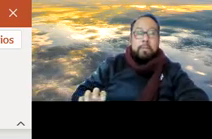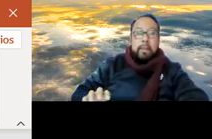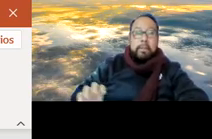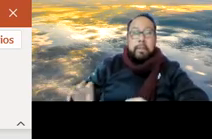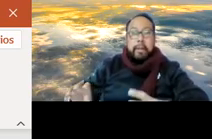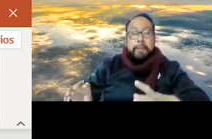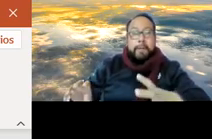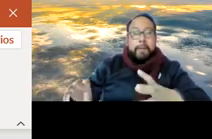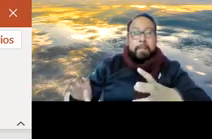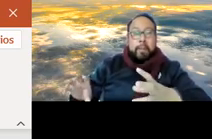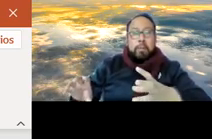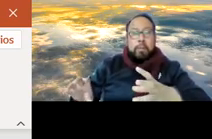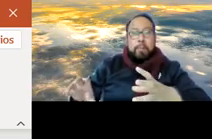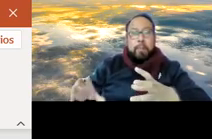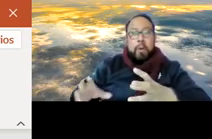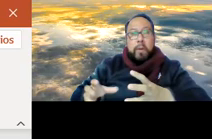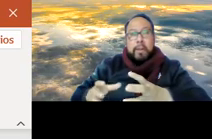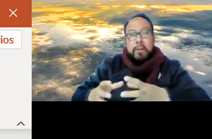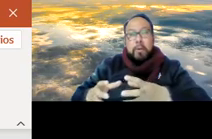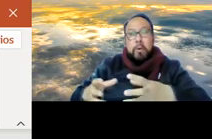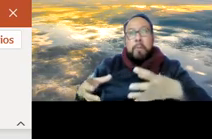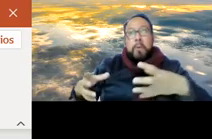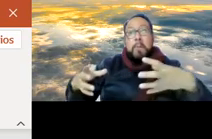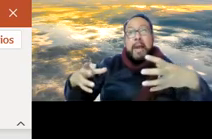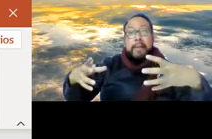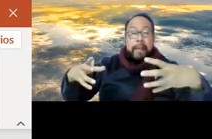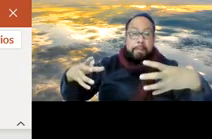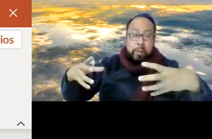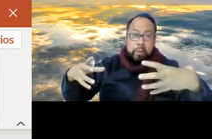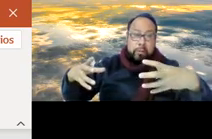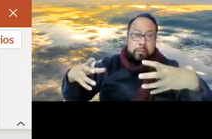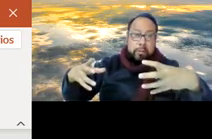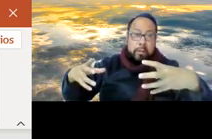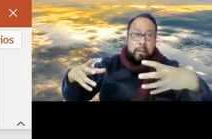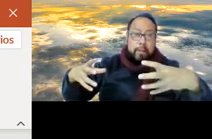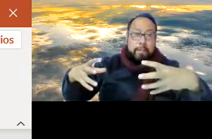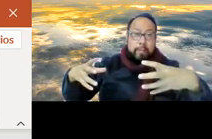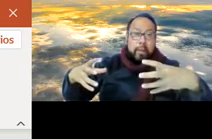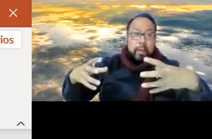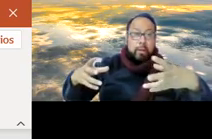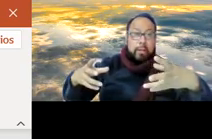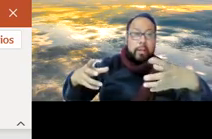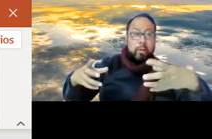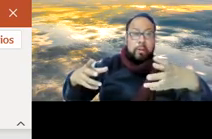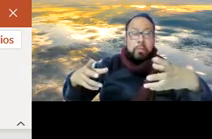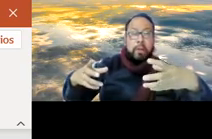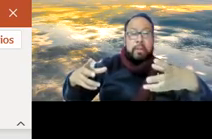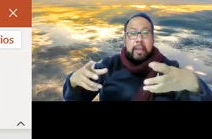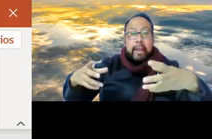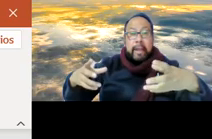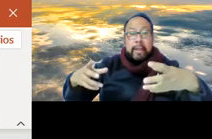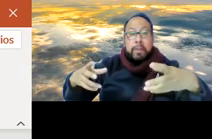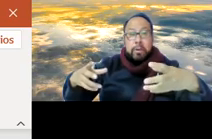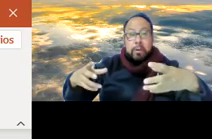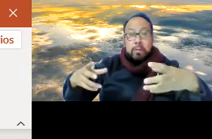abogados, etcétera, ¿no? Entonces, como es de un grupo más amplio, los textos suelen